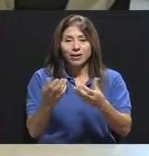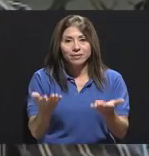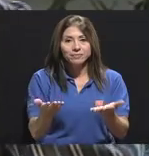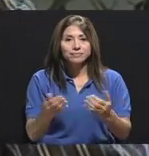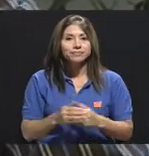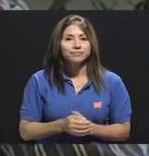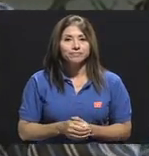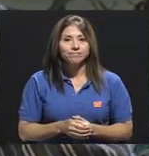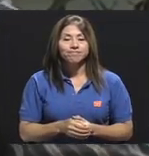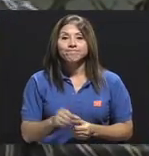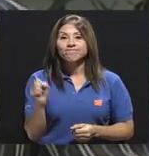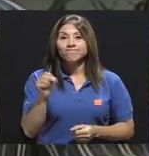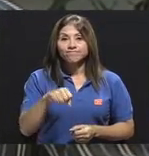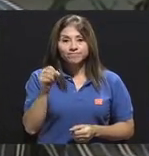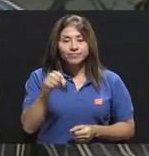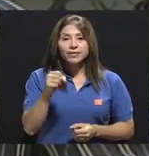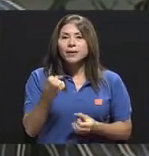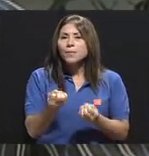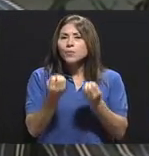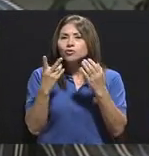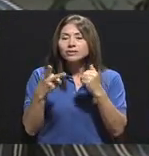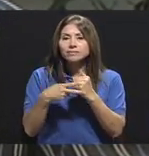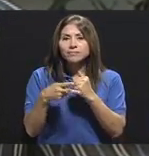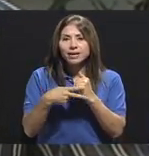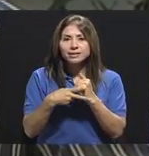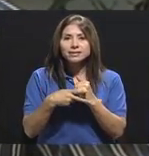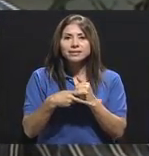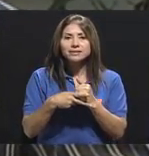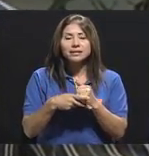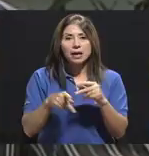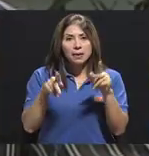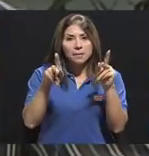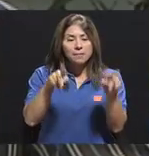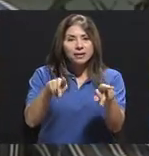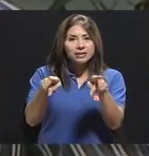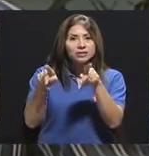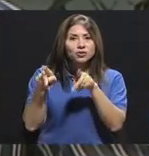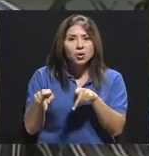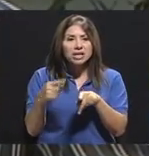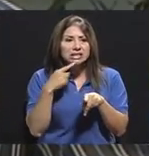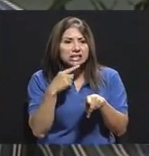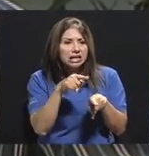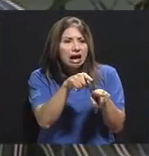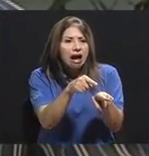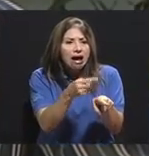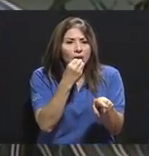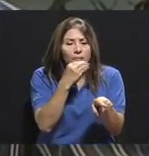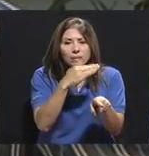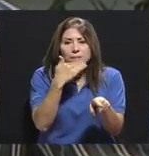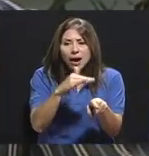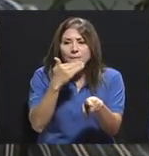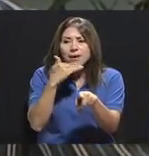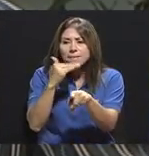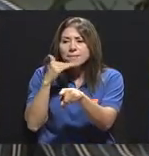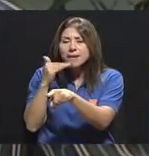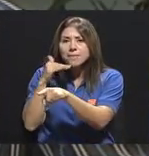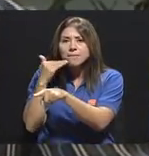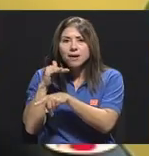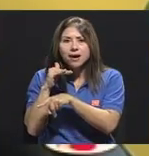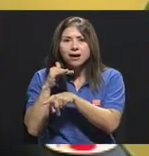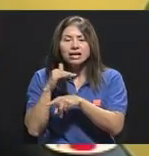que mu al mar muchas veces se tiende no solo a satanizar todos los alimentos y se tiende a satanizar el